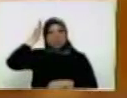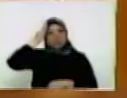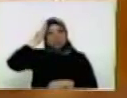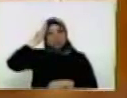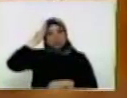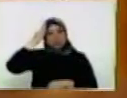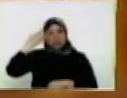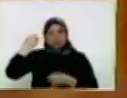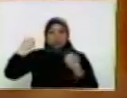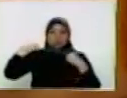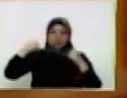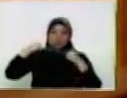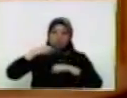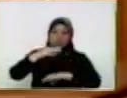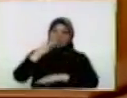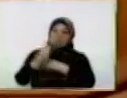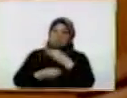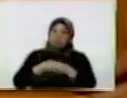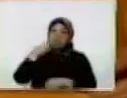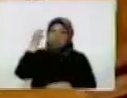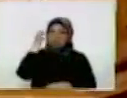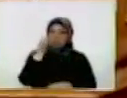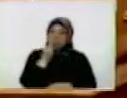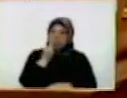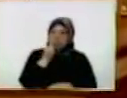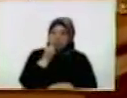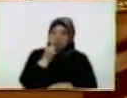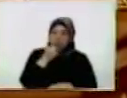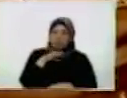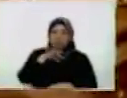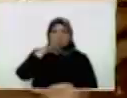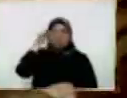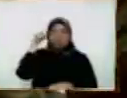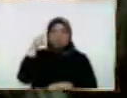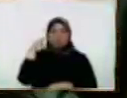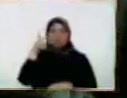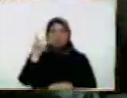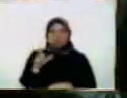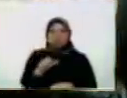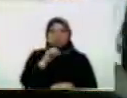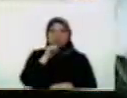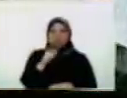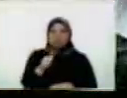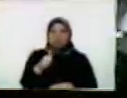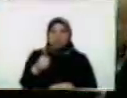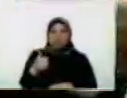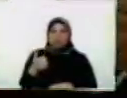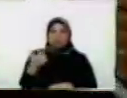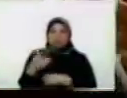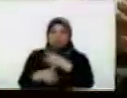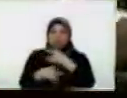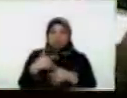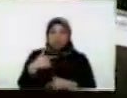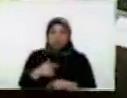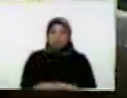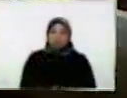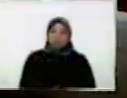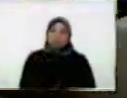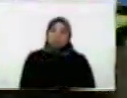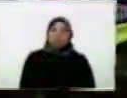actuemos. Como decía Bolívar en el manifiesto cartagenero, un perdón acarrea una traición.